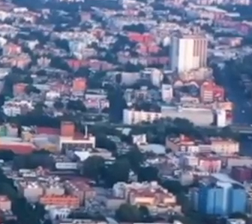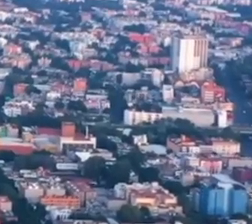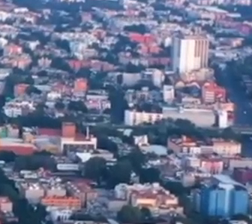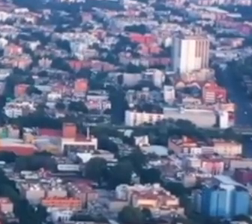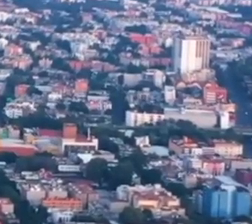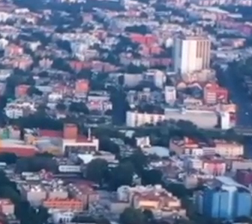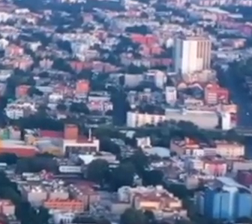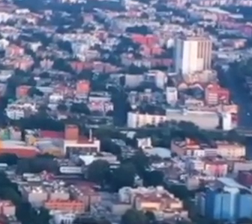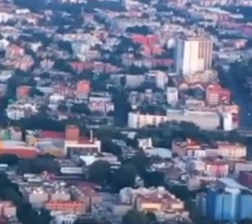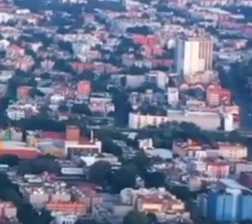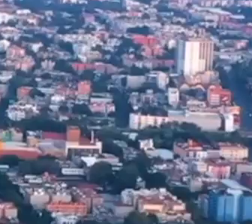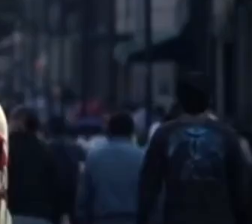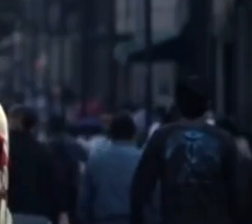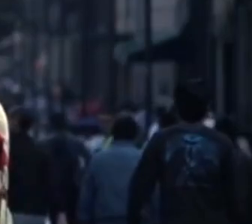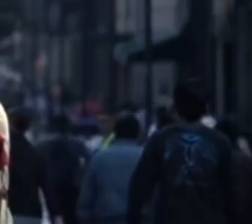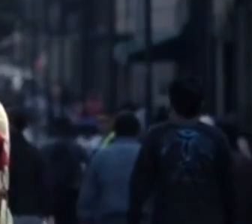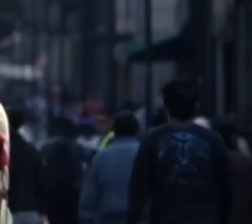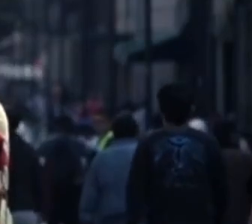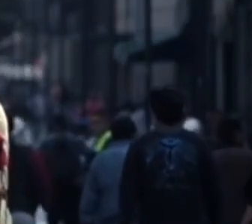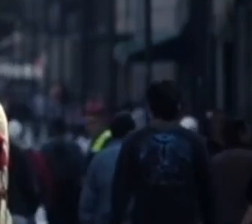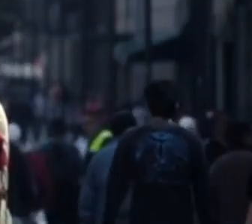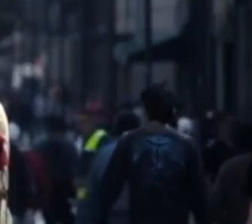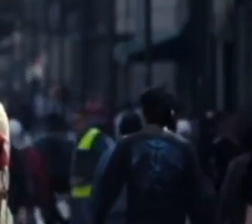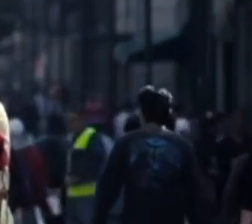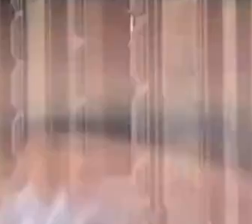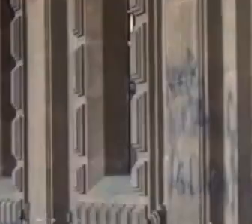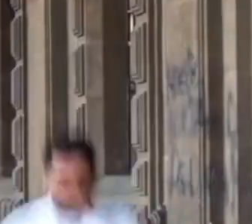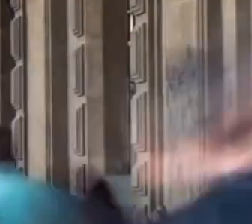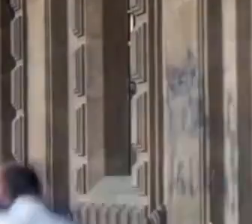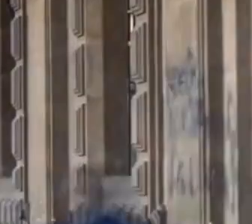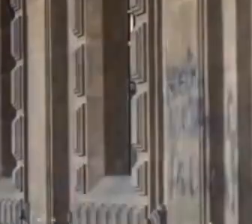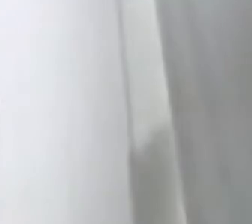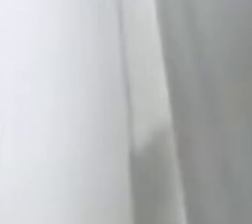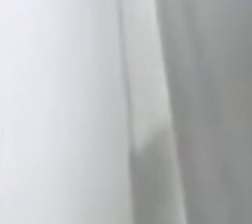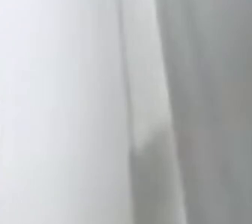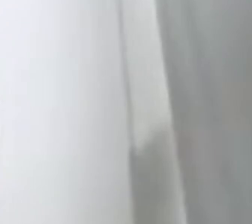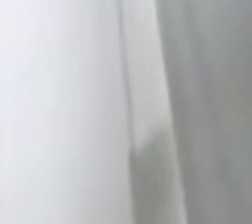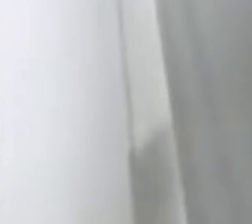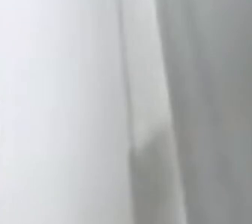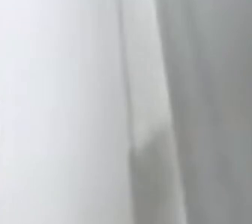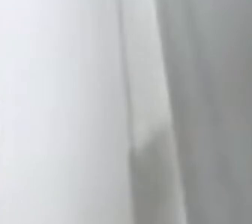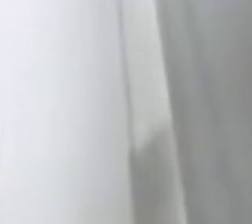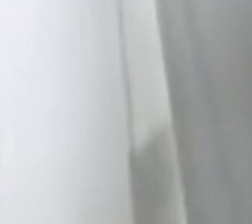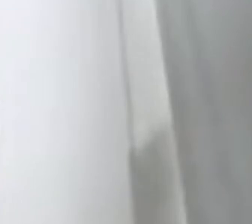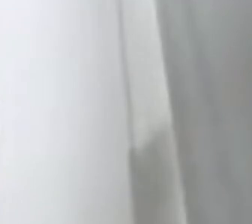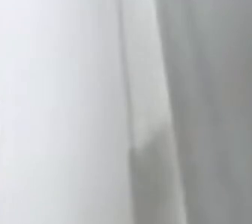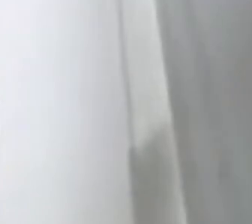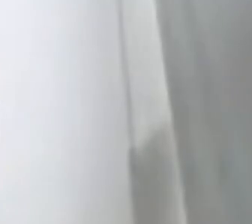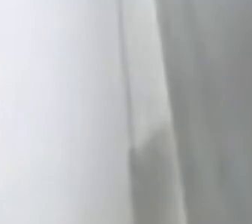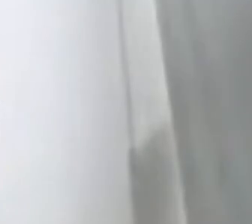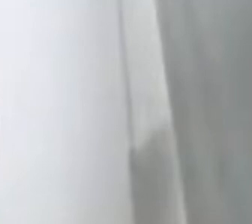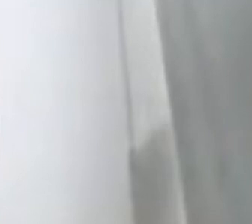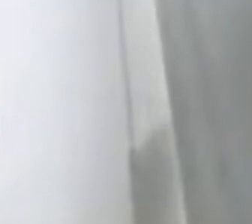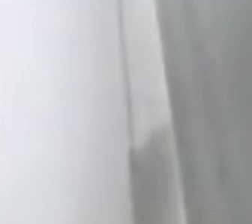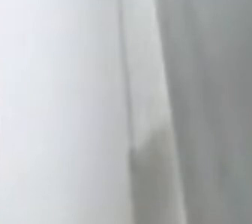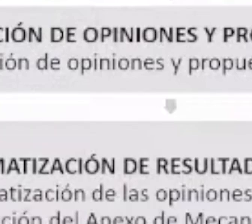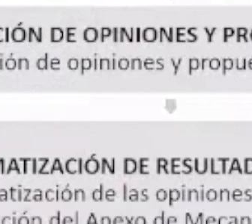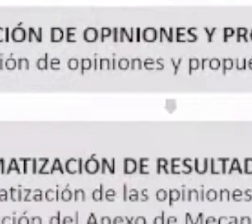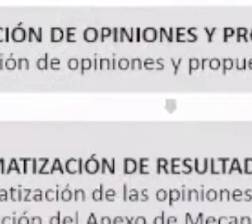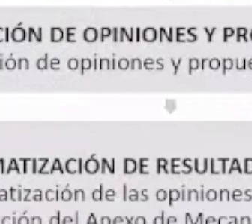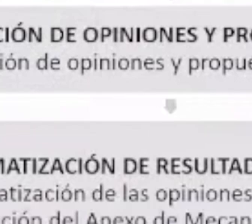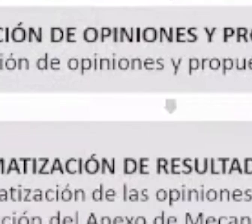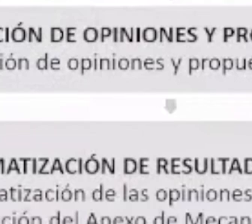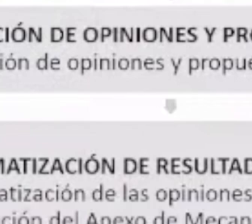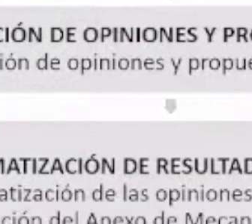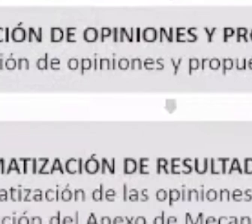General de Ordenamiento Territorial que se prevén del 5 al 12 de agosto próximos. Benliure detalló los periodos y mecanismos para las consultas